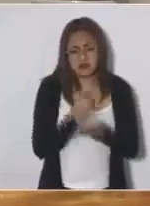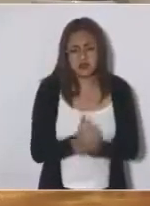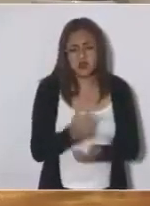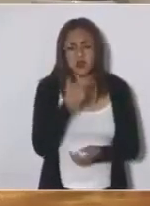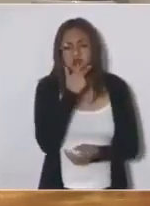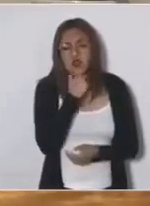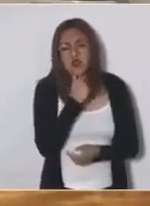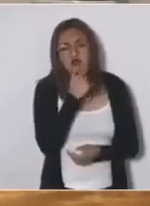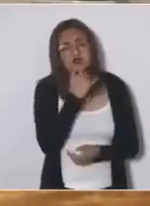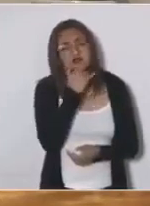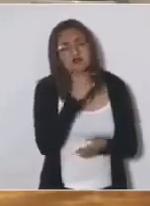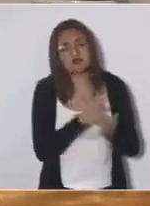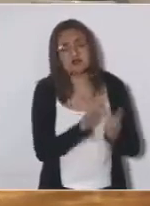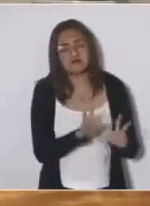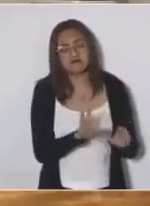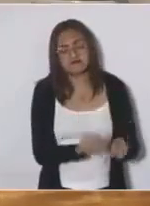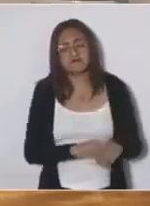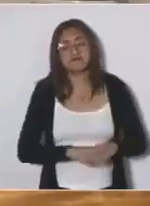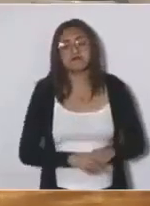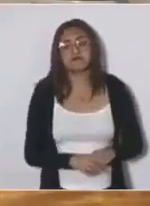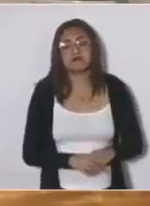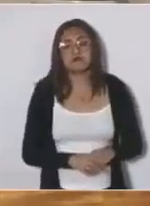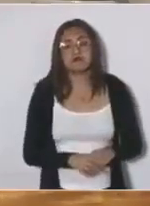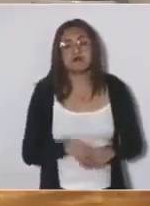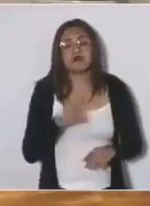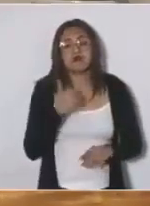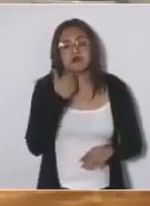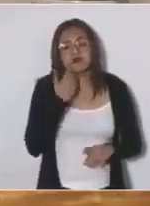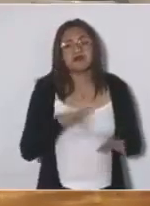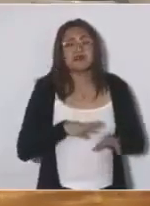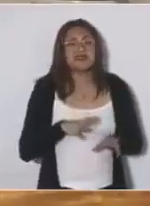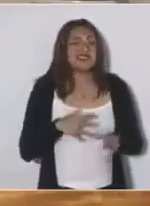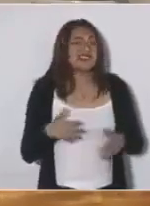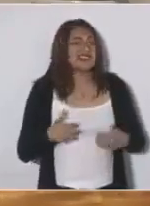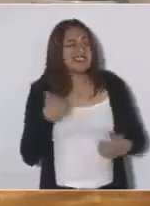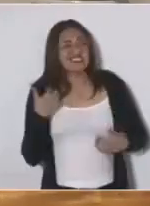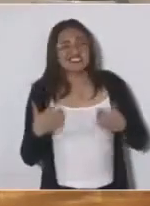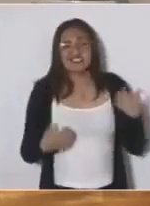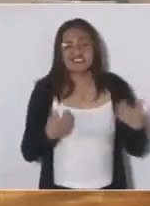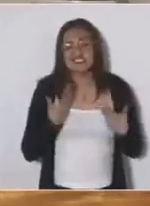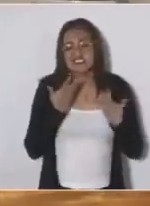destila frustración amargura envidia